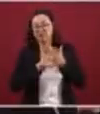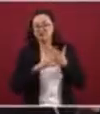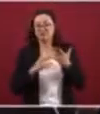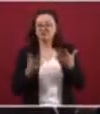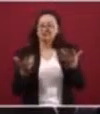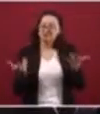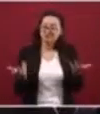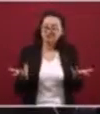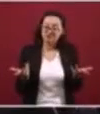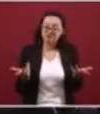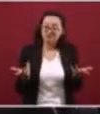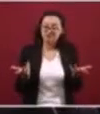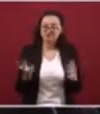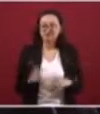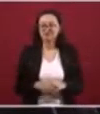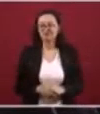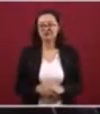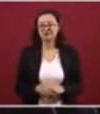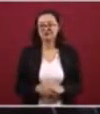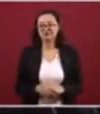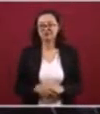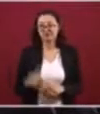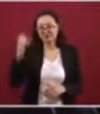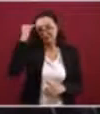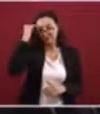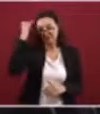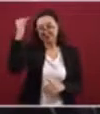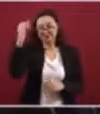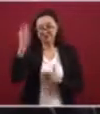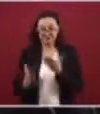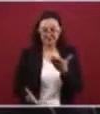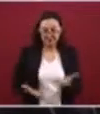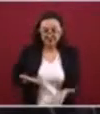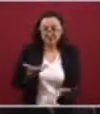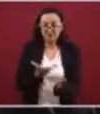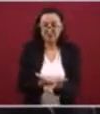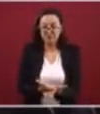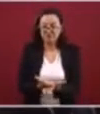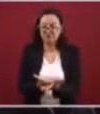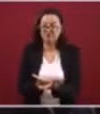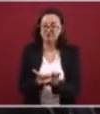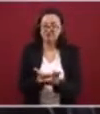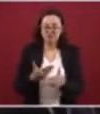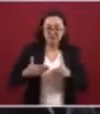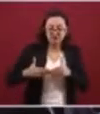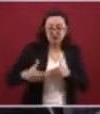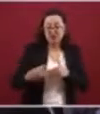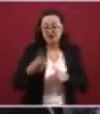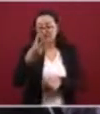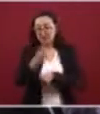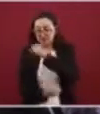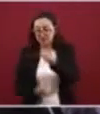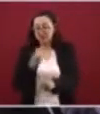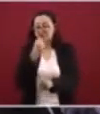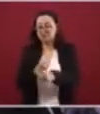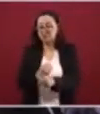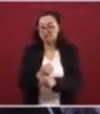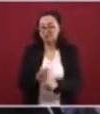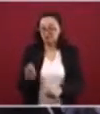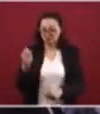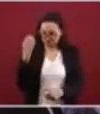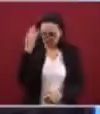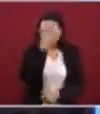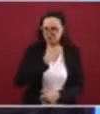es que aprueben la iniciativa de revocación del mandato.